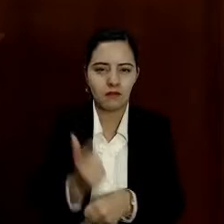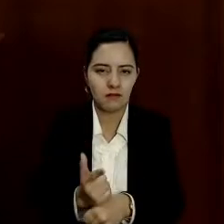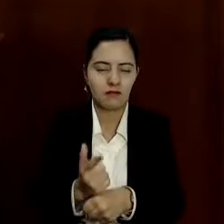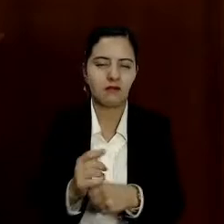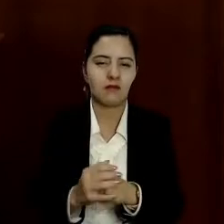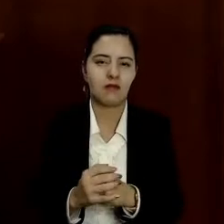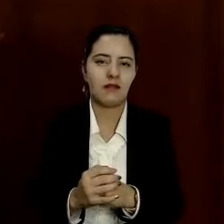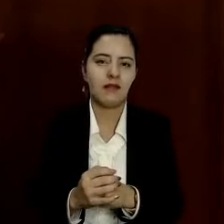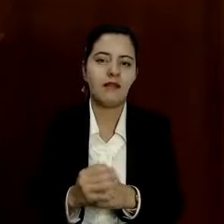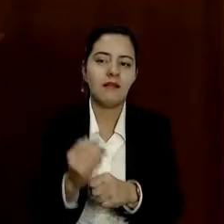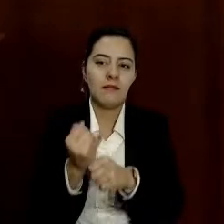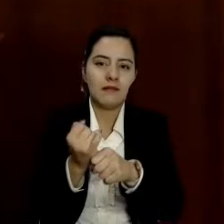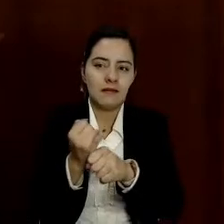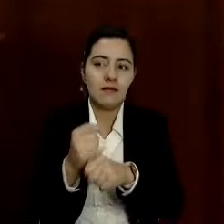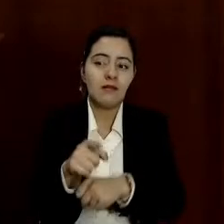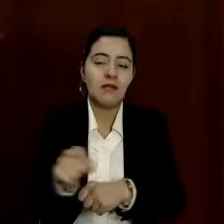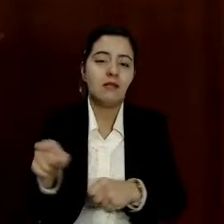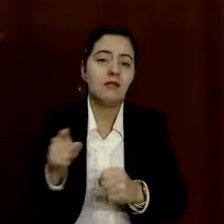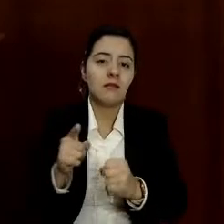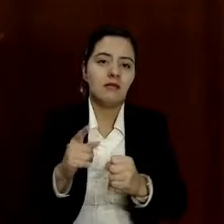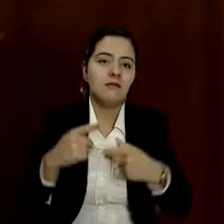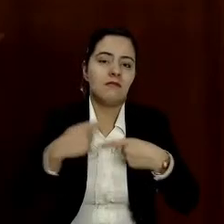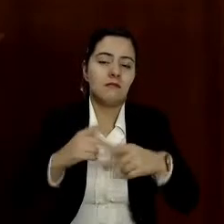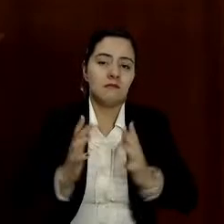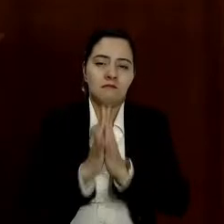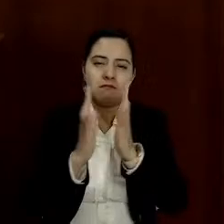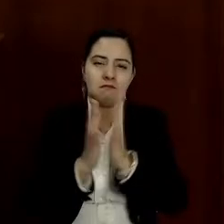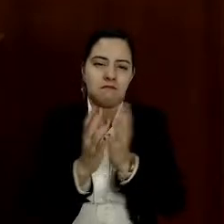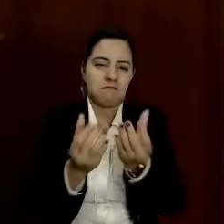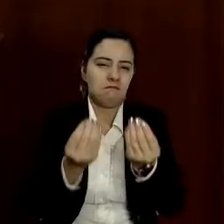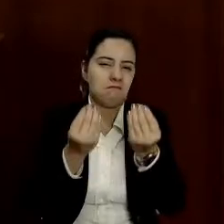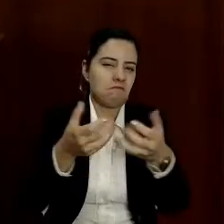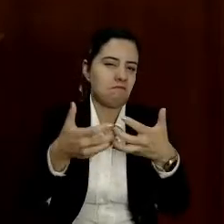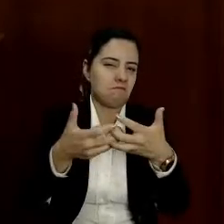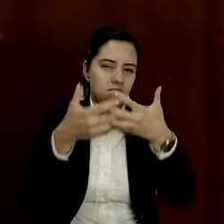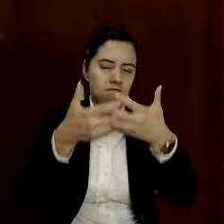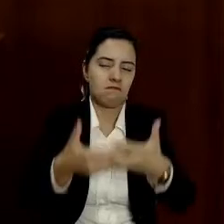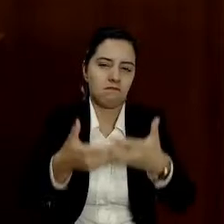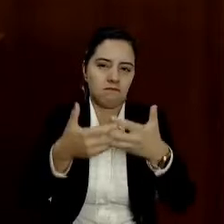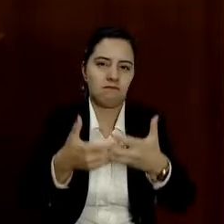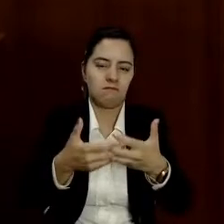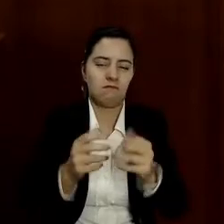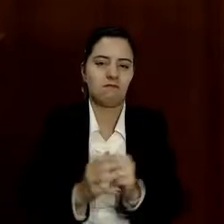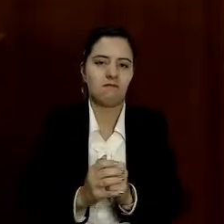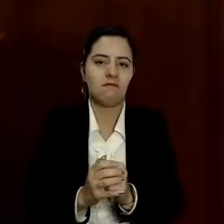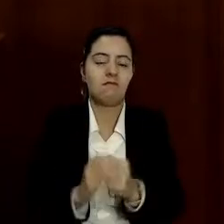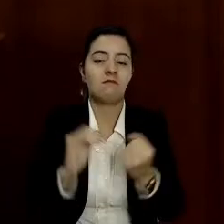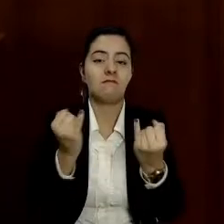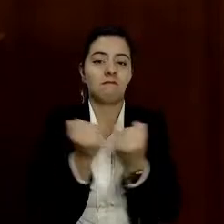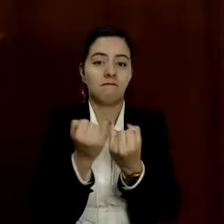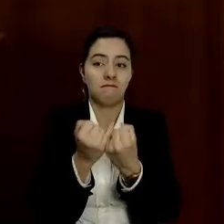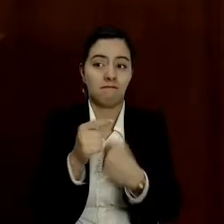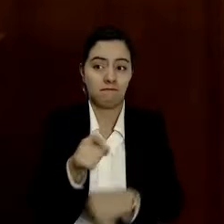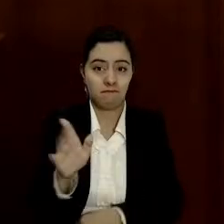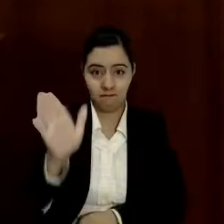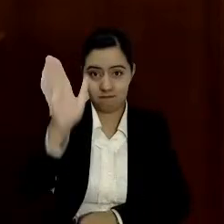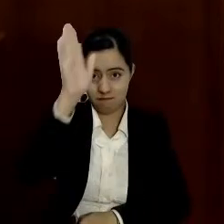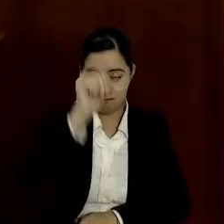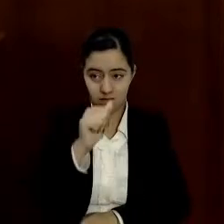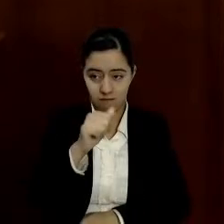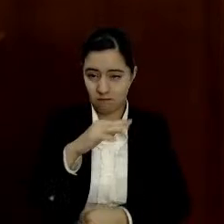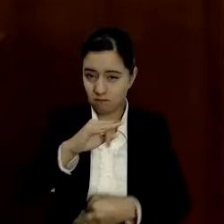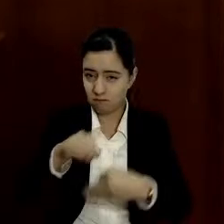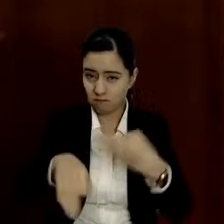la participación de alrededor de docenas de empresas, sin contar que no todos los contratos fueron auditados por